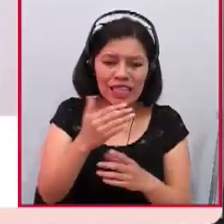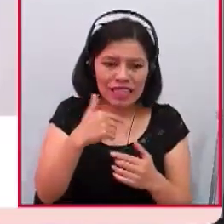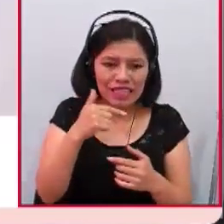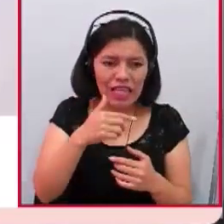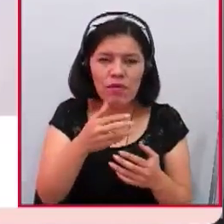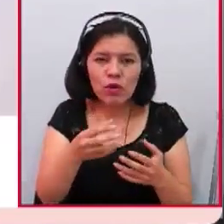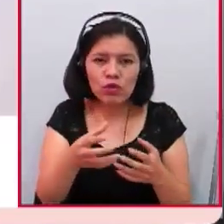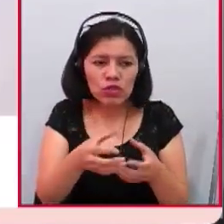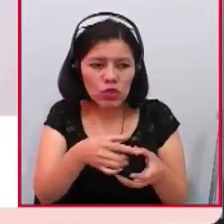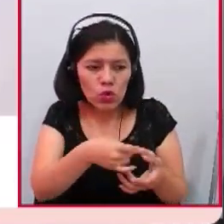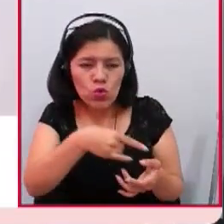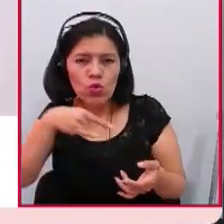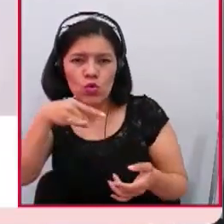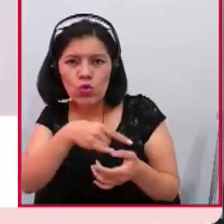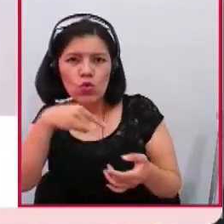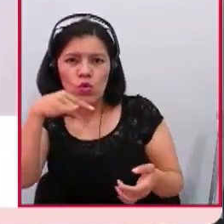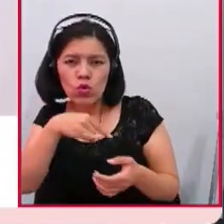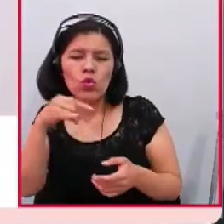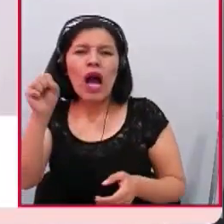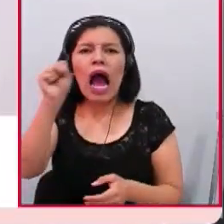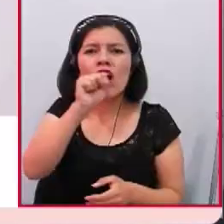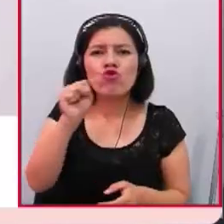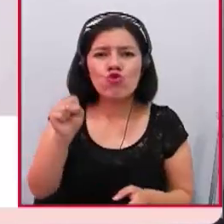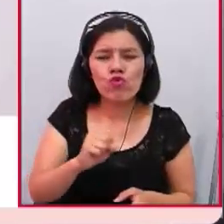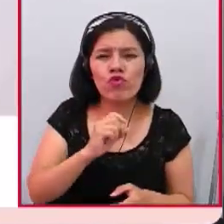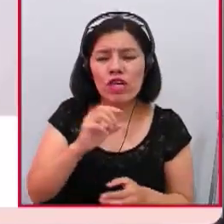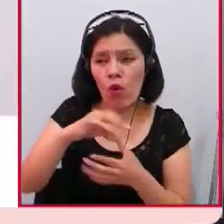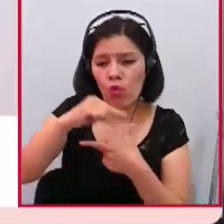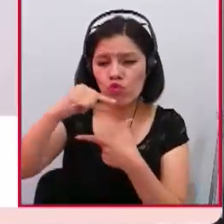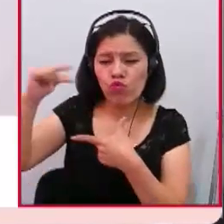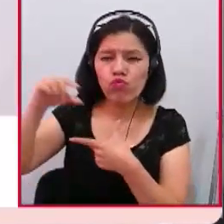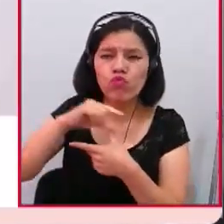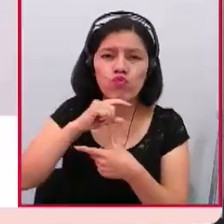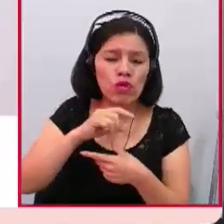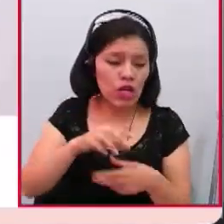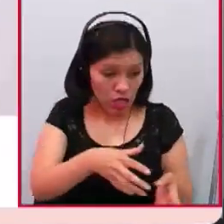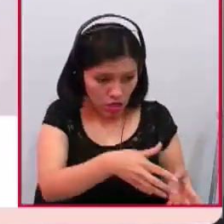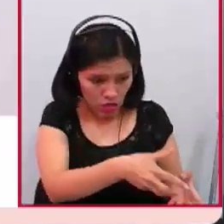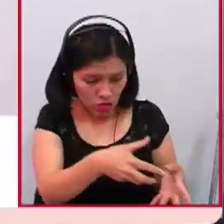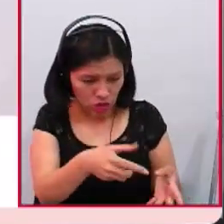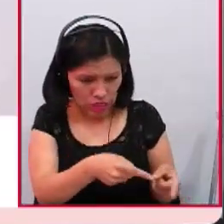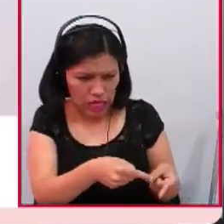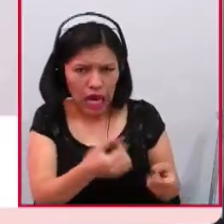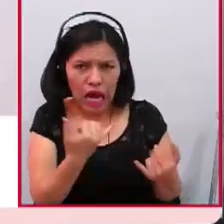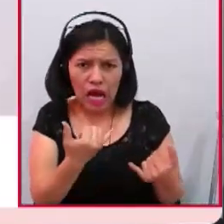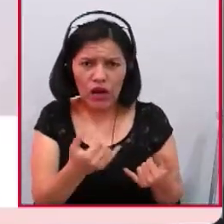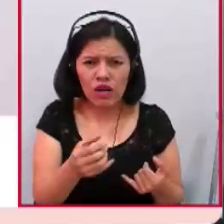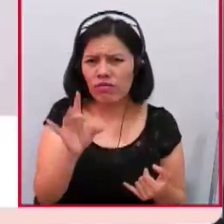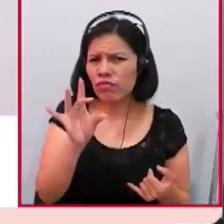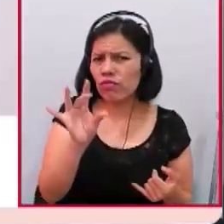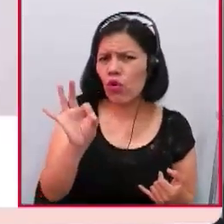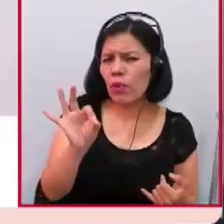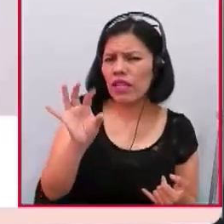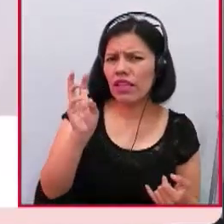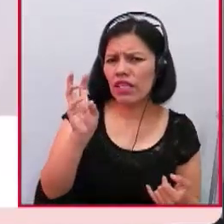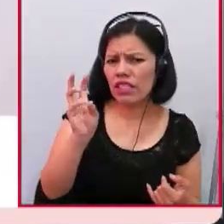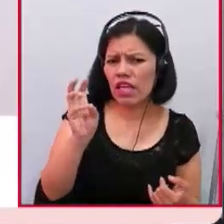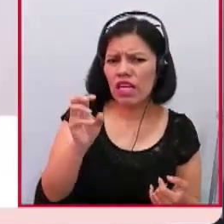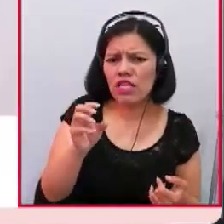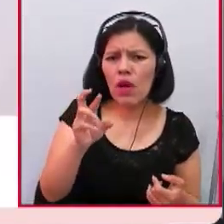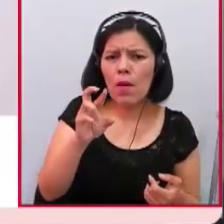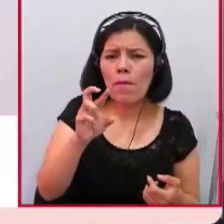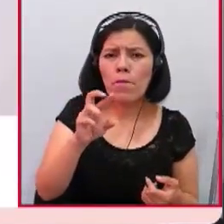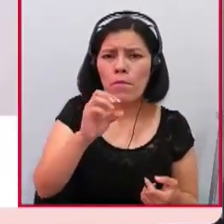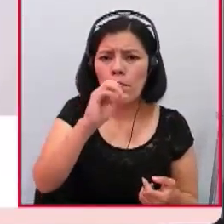azufre. Actualmente no estamos en el 92%, estamos en el 96%, incluso hemos mejorado esas cifras. La diferencia del horno